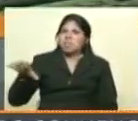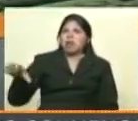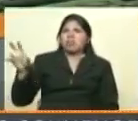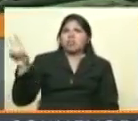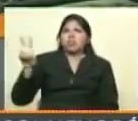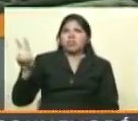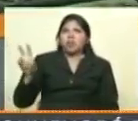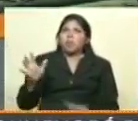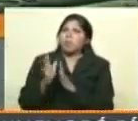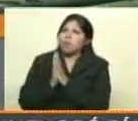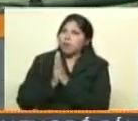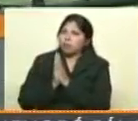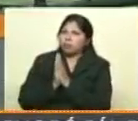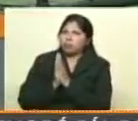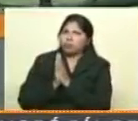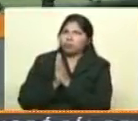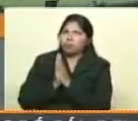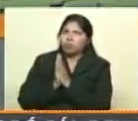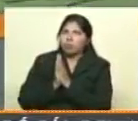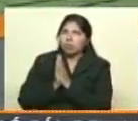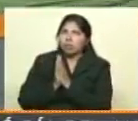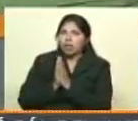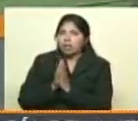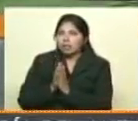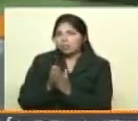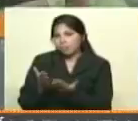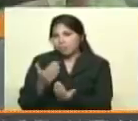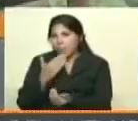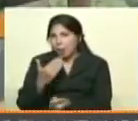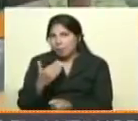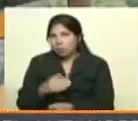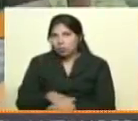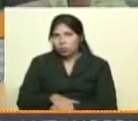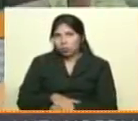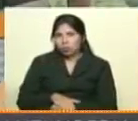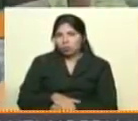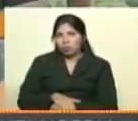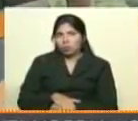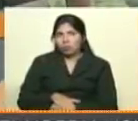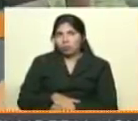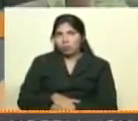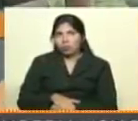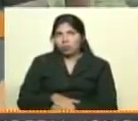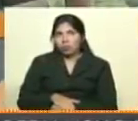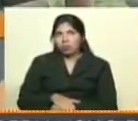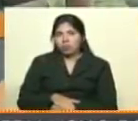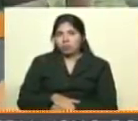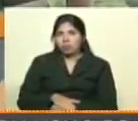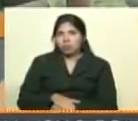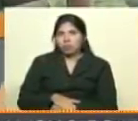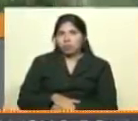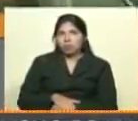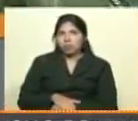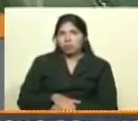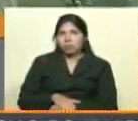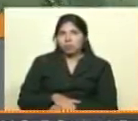Por favor, con su permiso. No vaya a secar, no vaya a sacar esto en el noticiero.